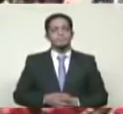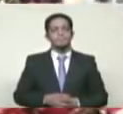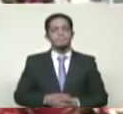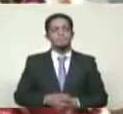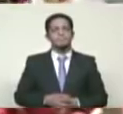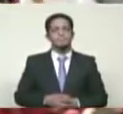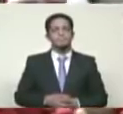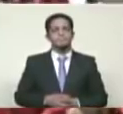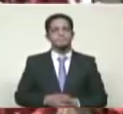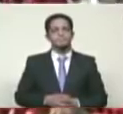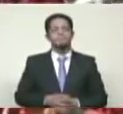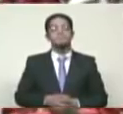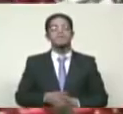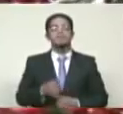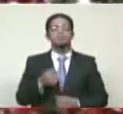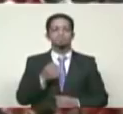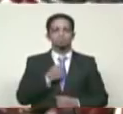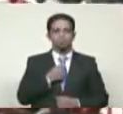Yo le digo